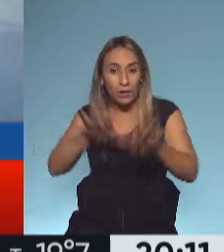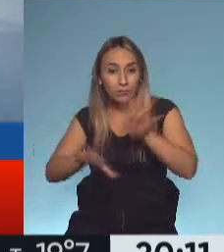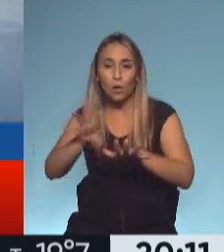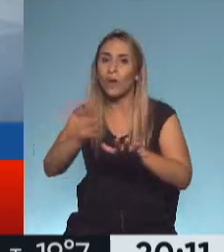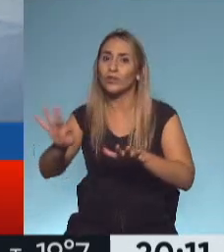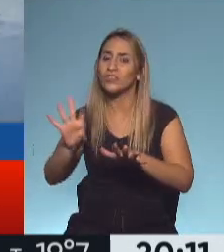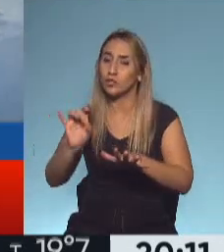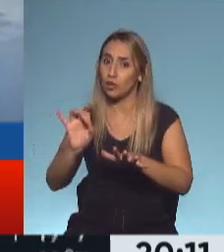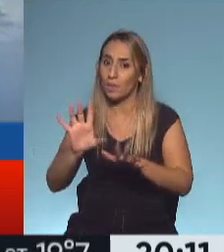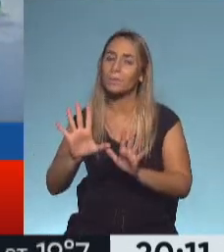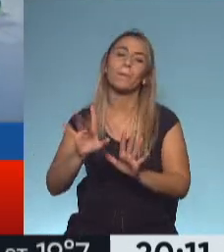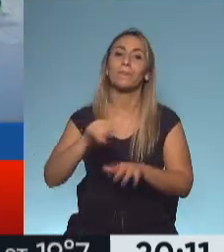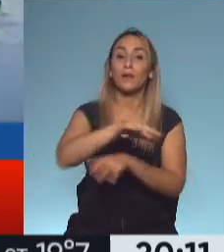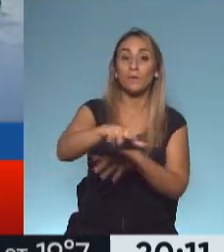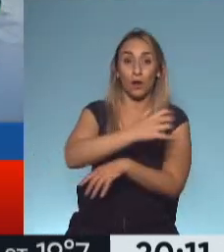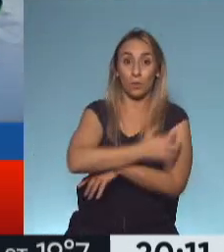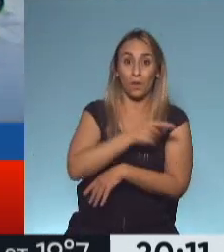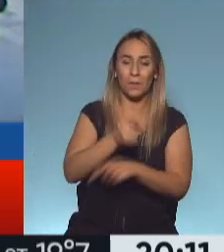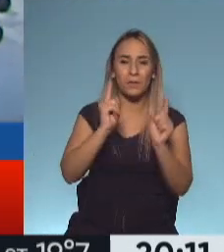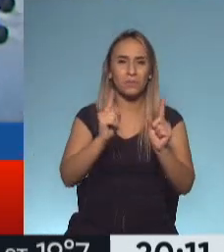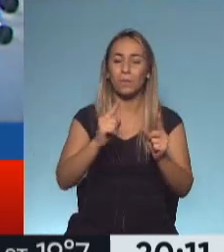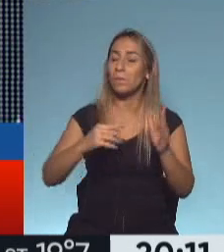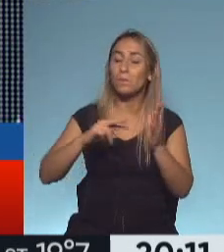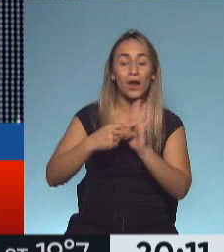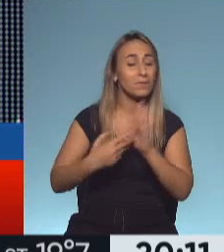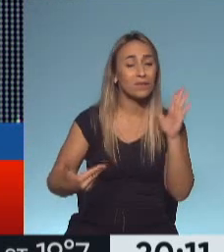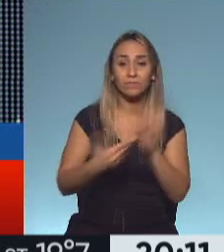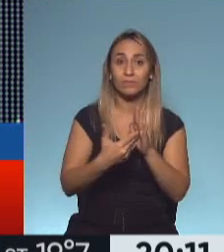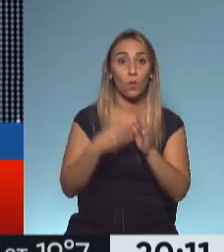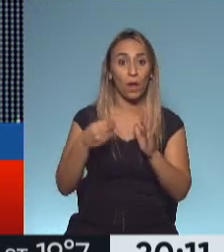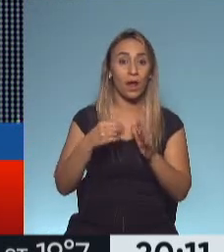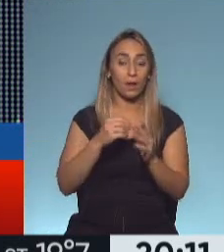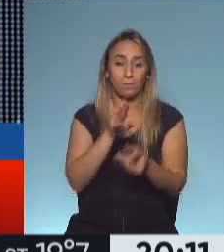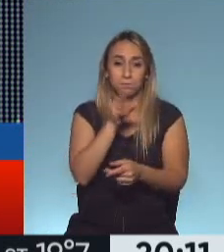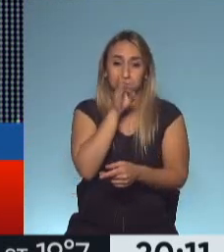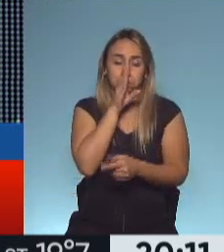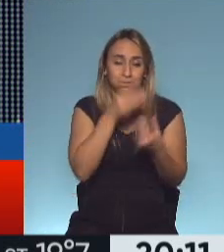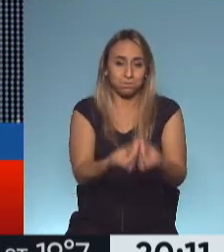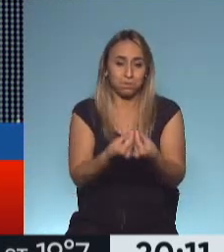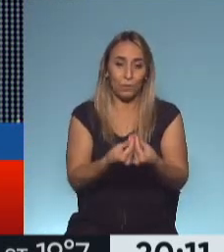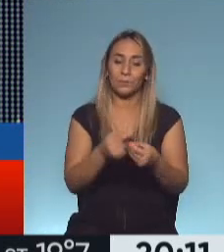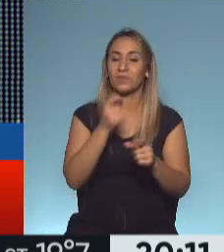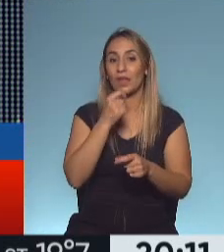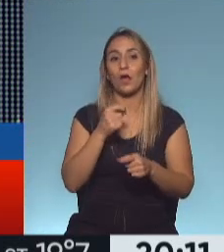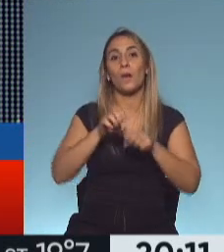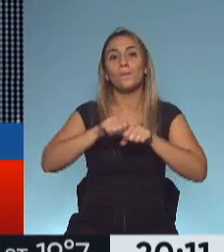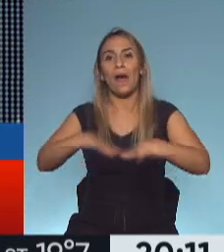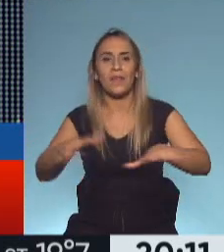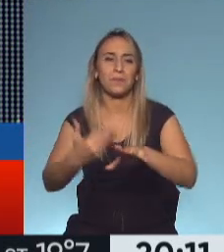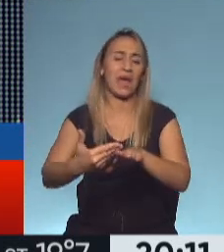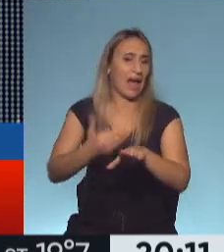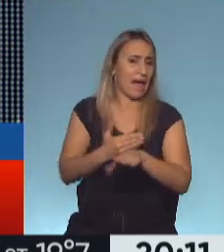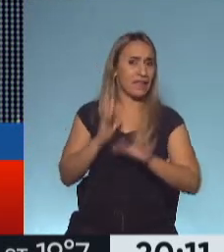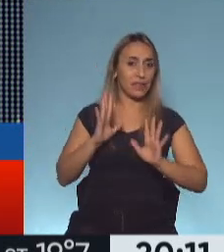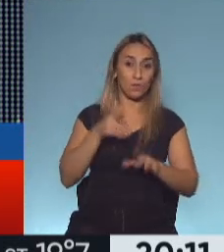Los barrios populares tienen varios problemas. El problema central es el hacinamiento. Uno va, previo a la pandemia, cualquier fin de semana en un barrio popular, está la